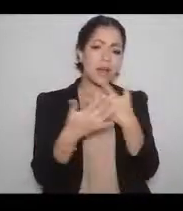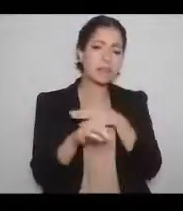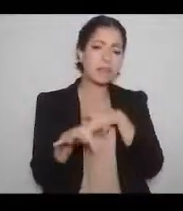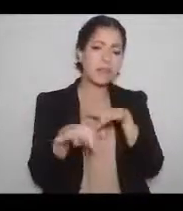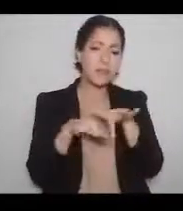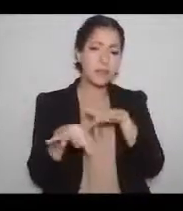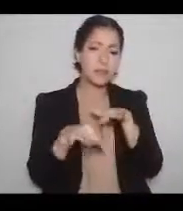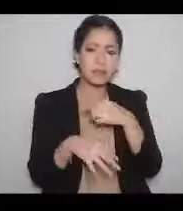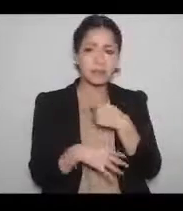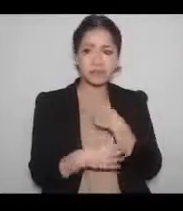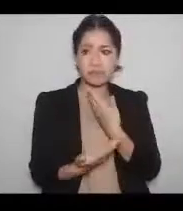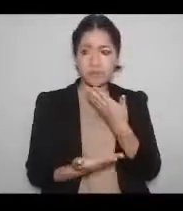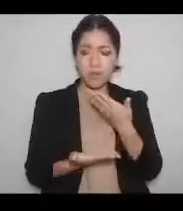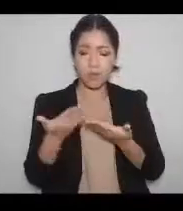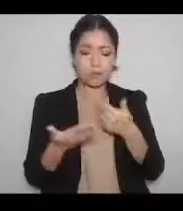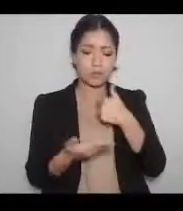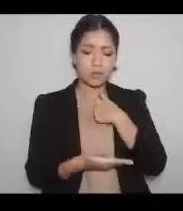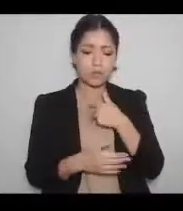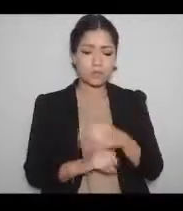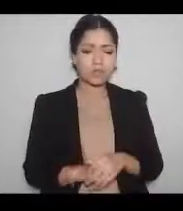¿De veras estás enfermo?